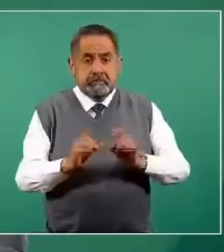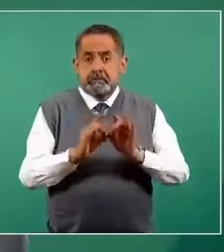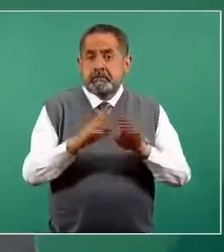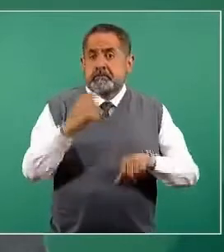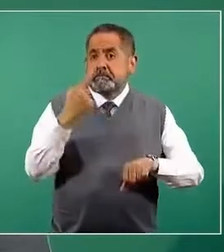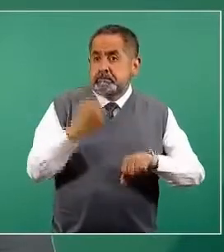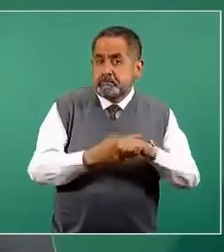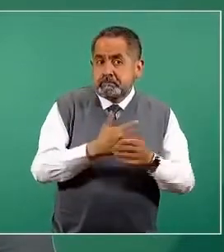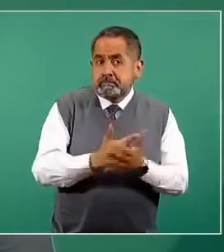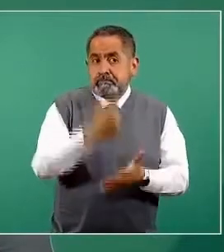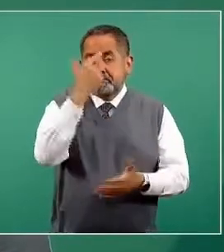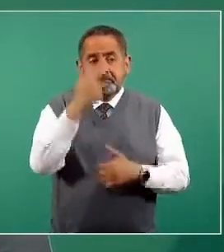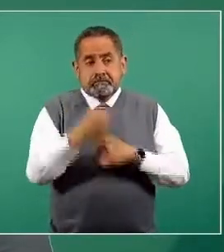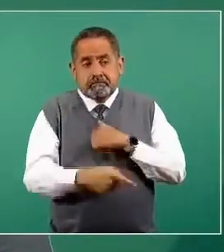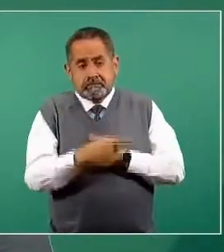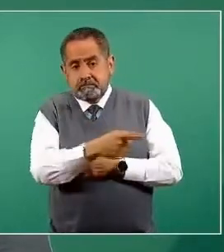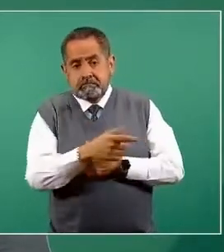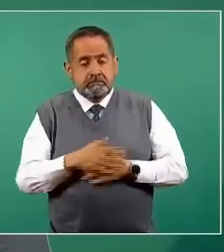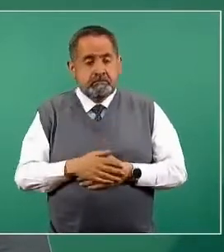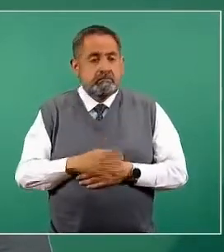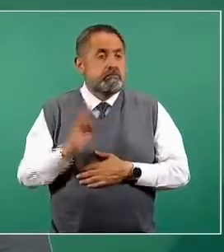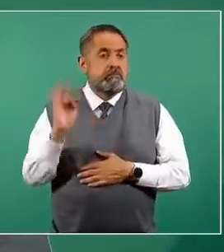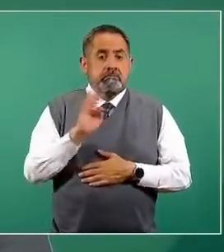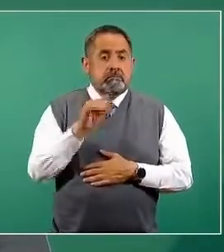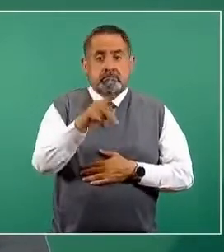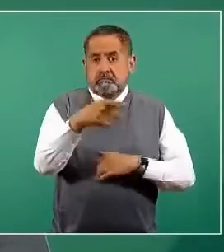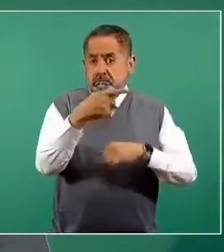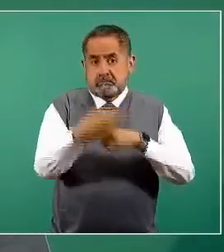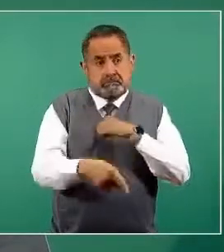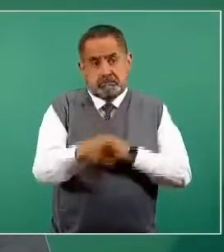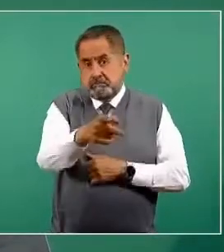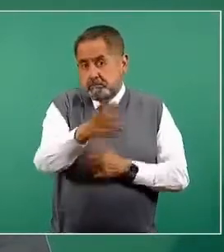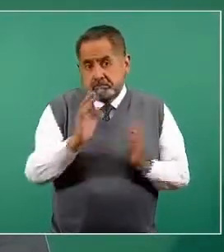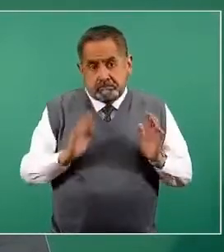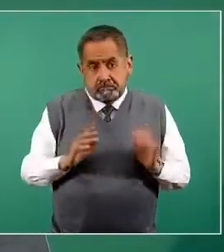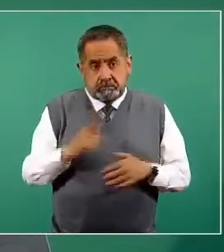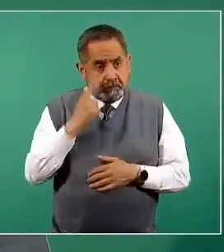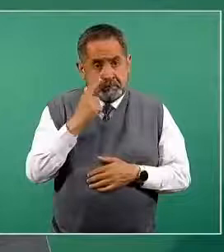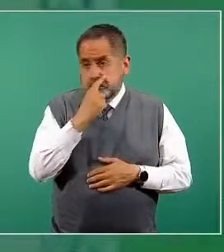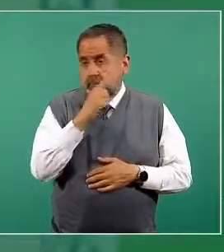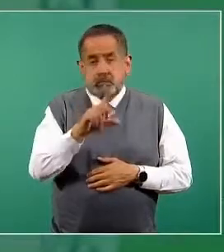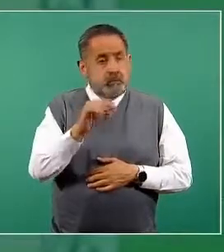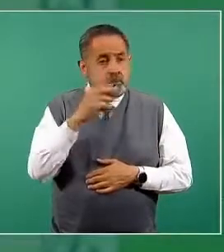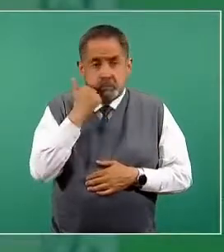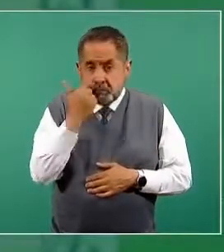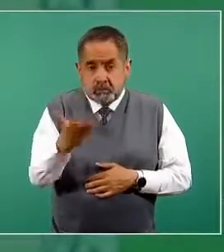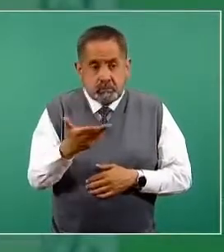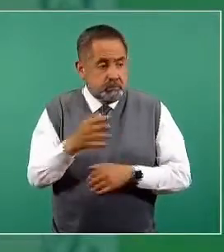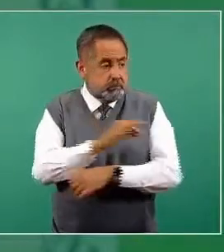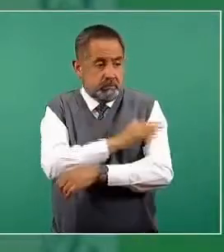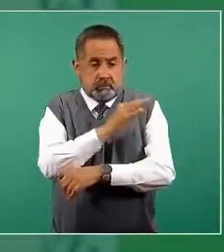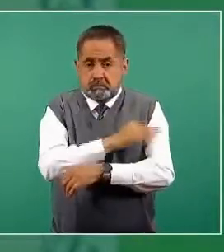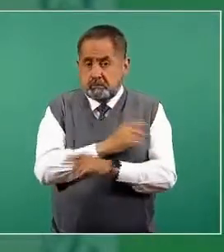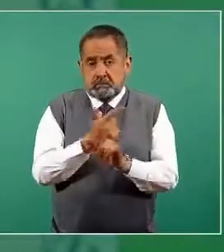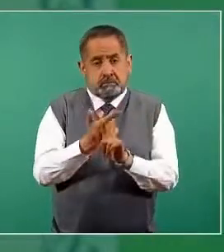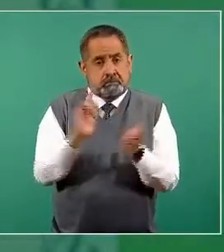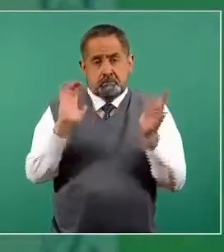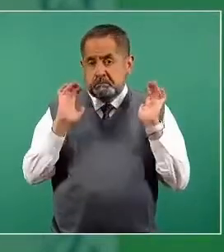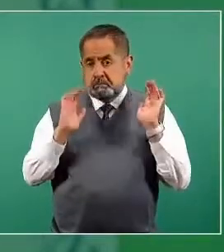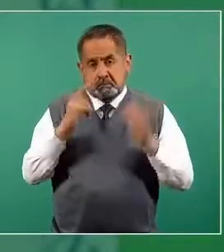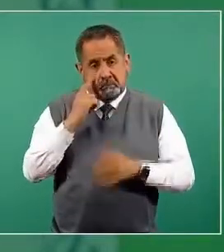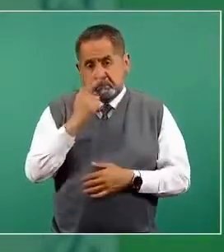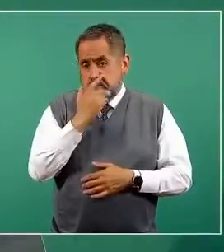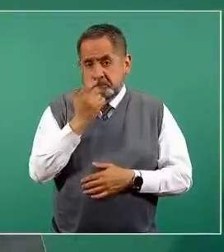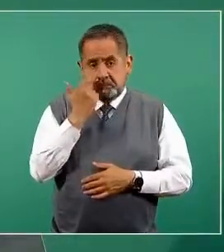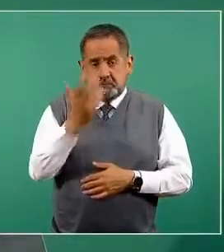lo corra usted y decida no vacunarse. Es una decisión libre, totalmente libre, y el Gobierno de